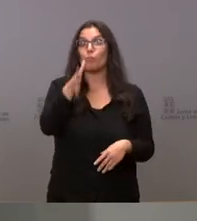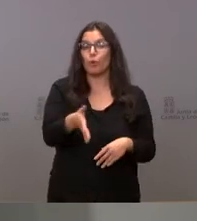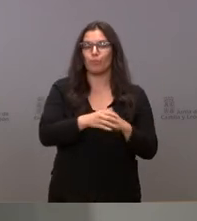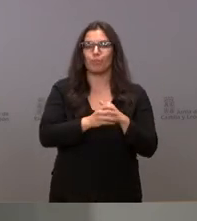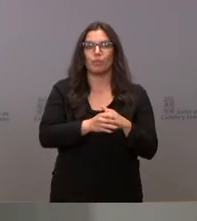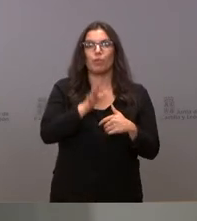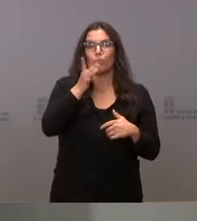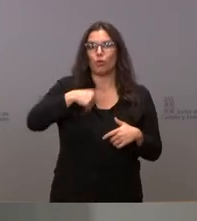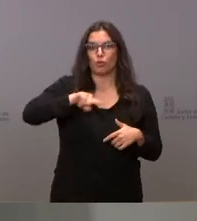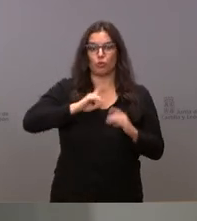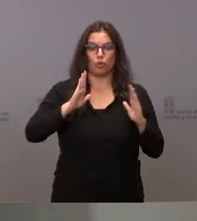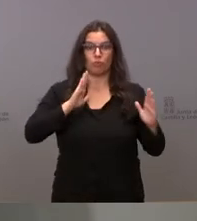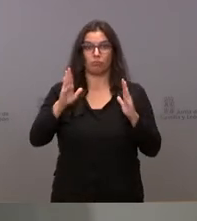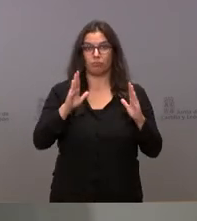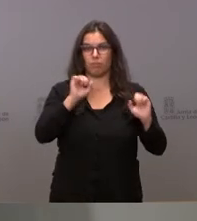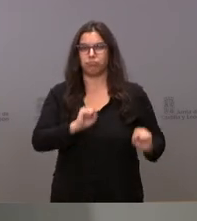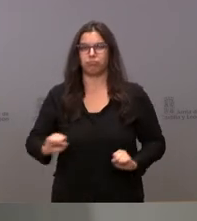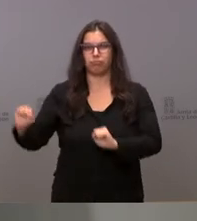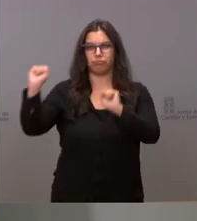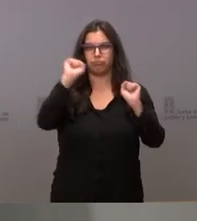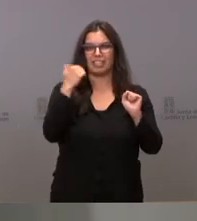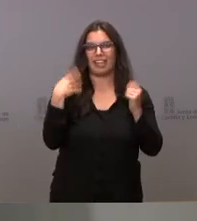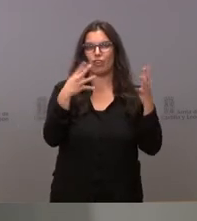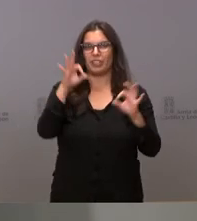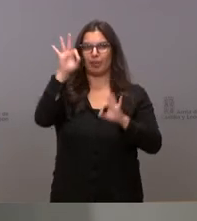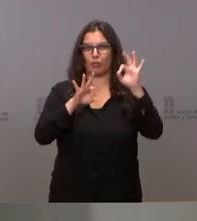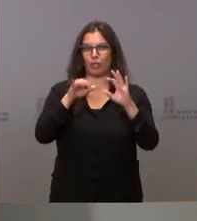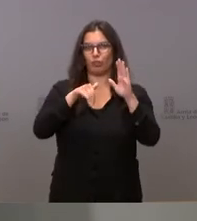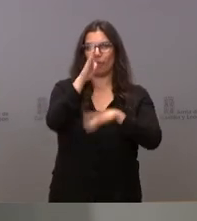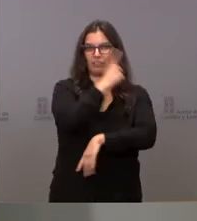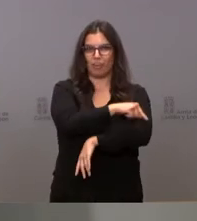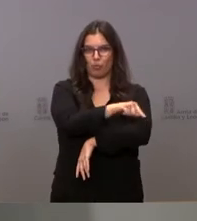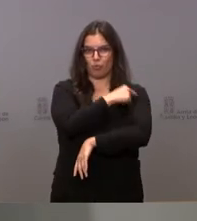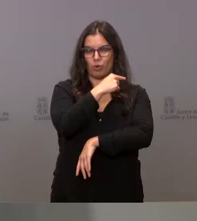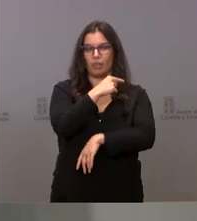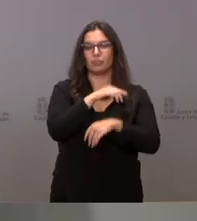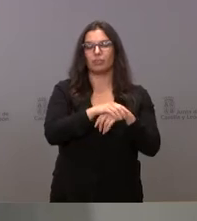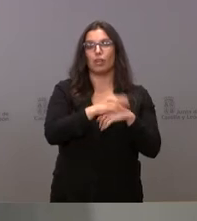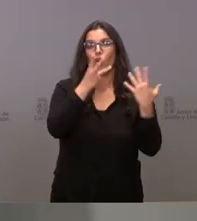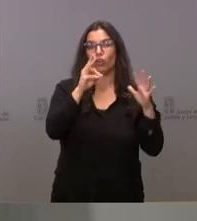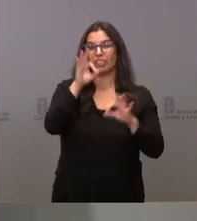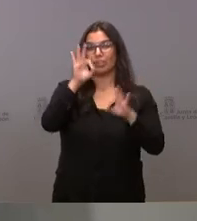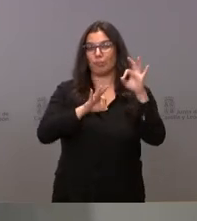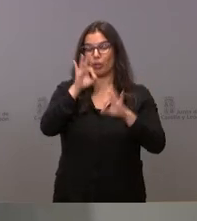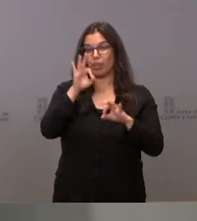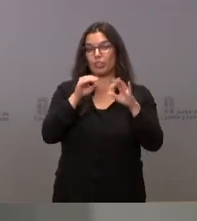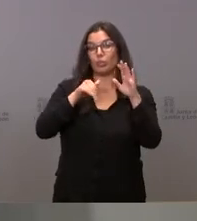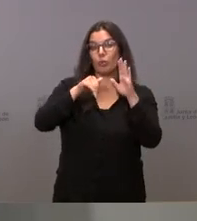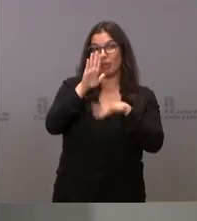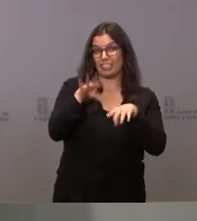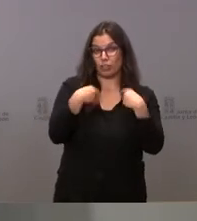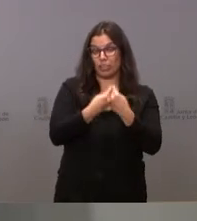hemos tenido una campaña de inmunización que ha superado el 90% de la población diana, más del 80% de la población